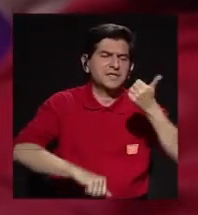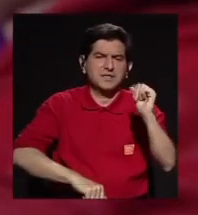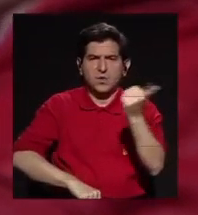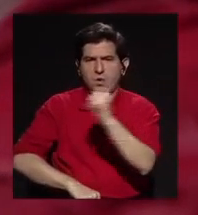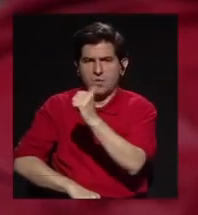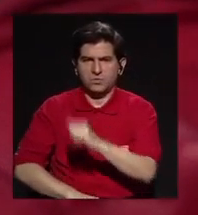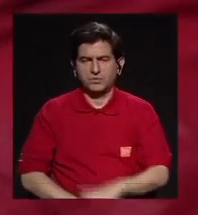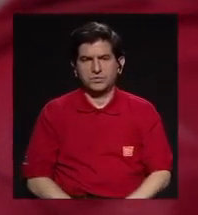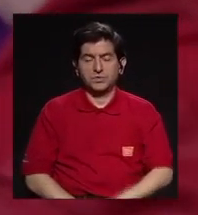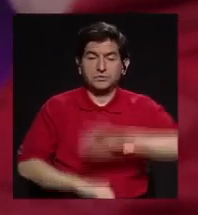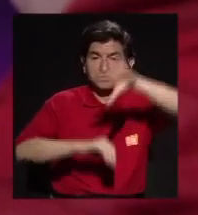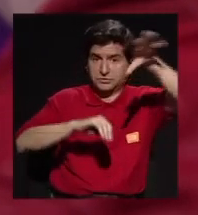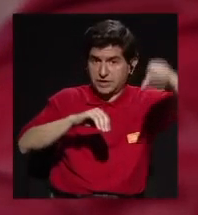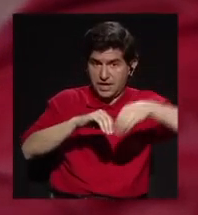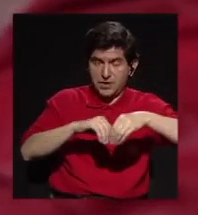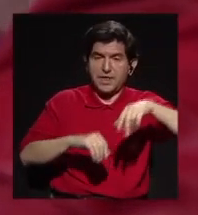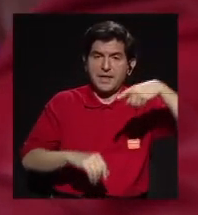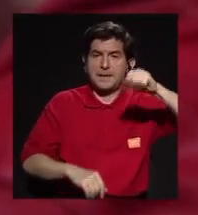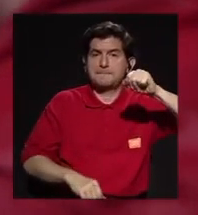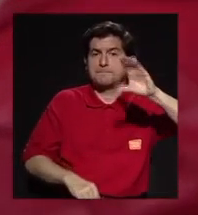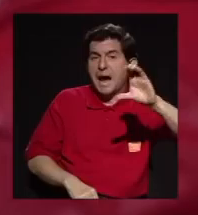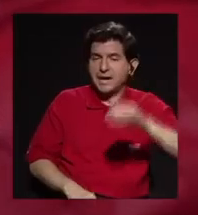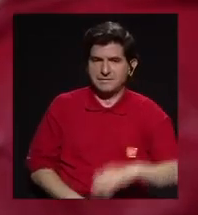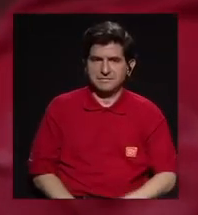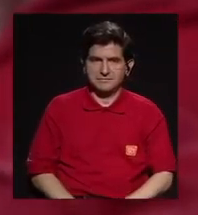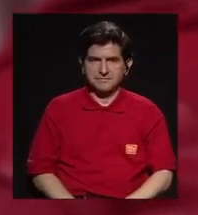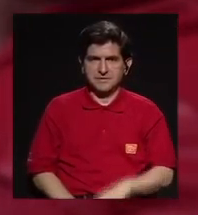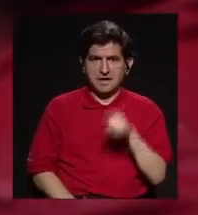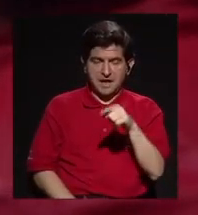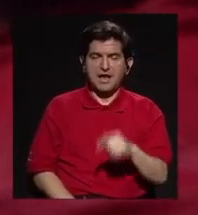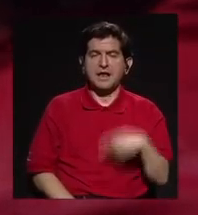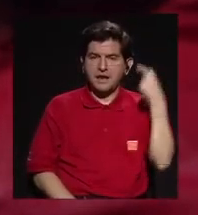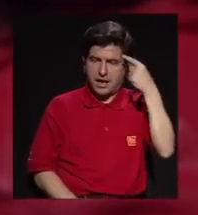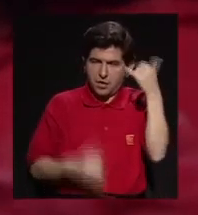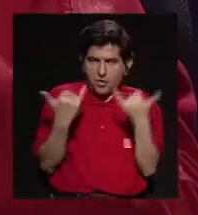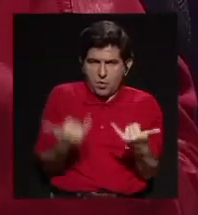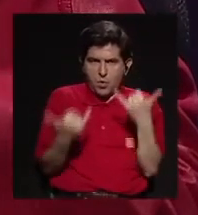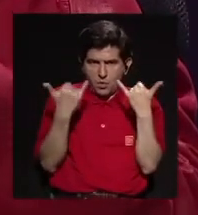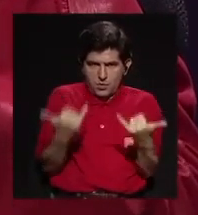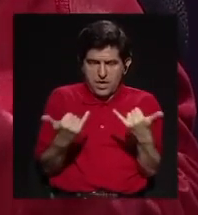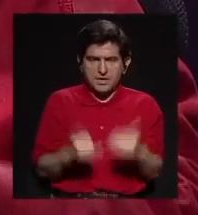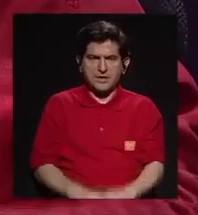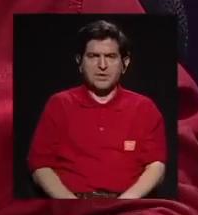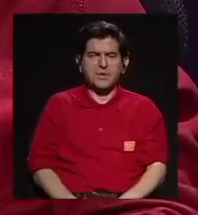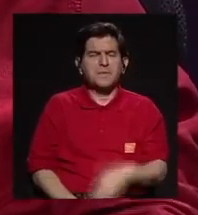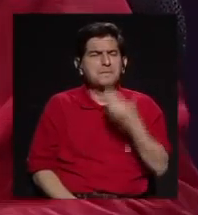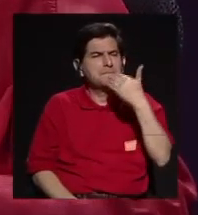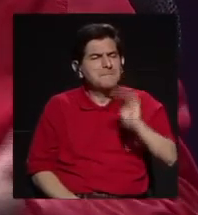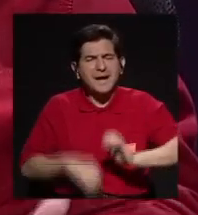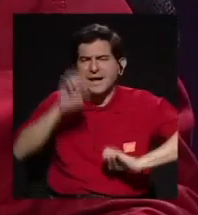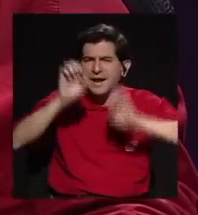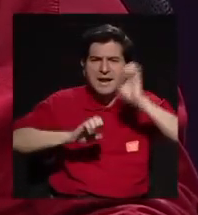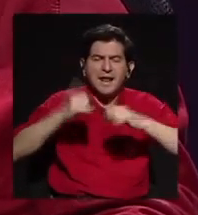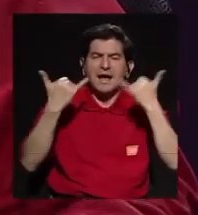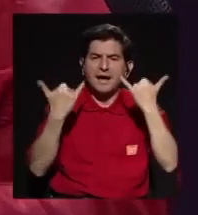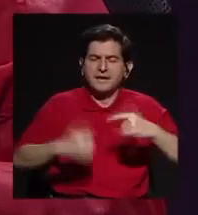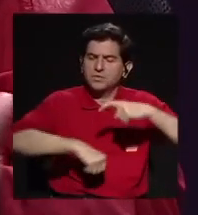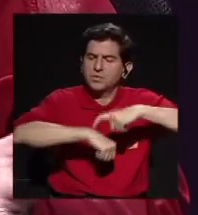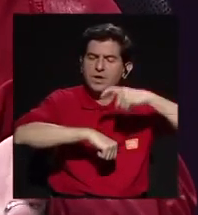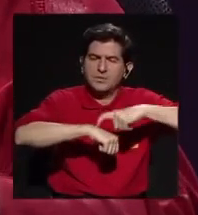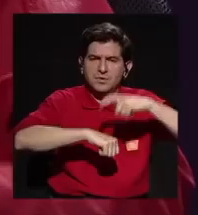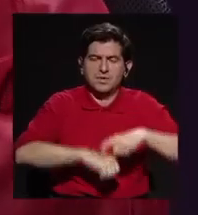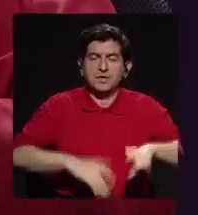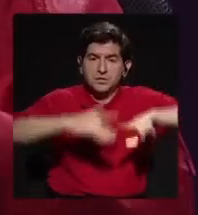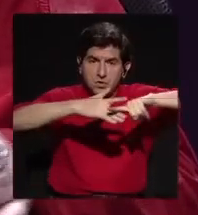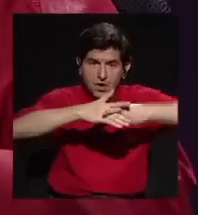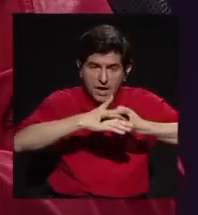demás. Y se suma al PAC, que estaba en el gobierno en este momento y que sale mal valorado a estas alturas, y empezamos